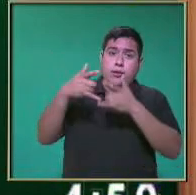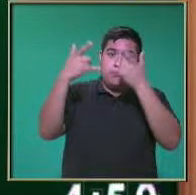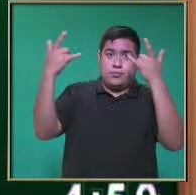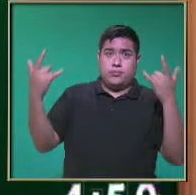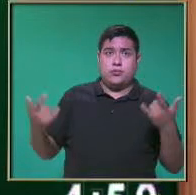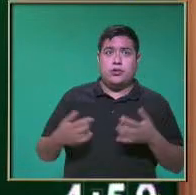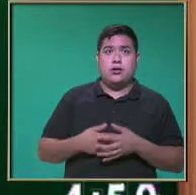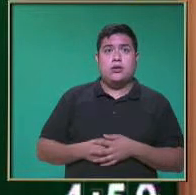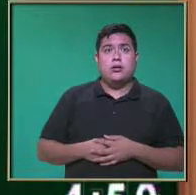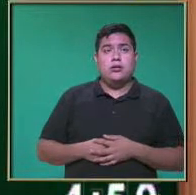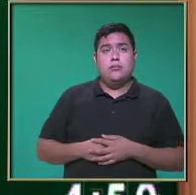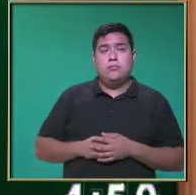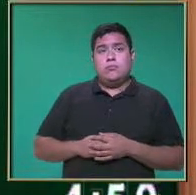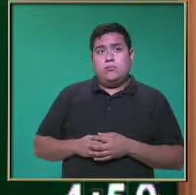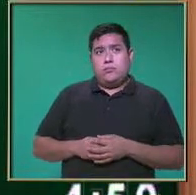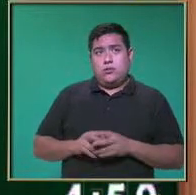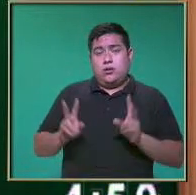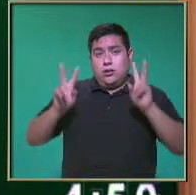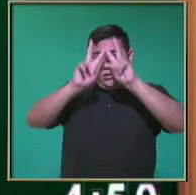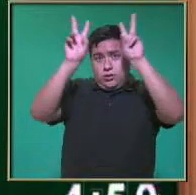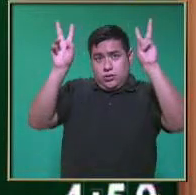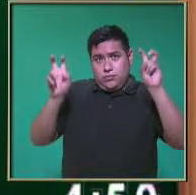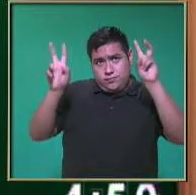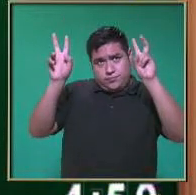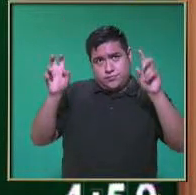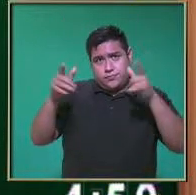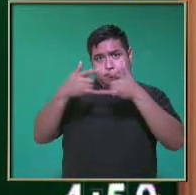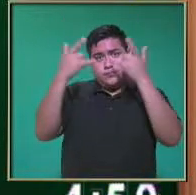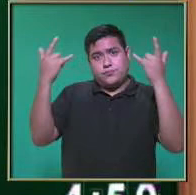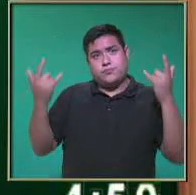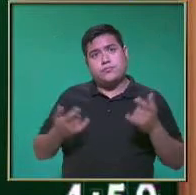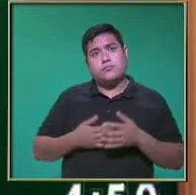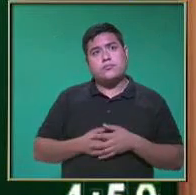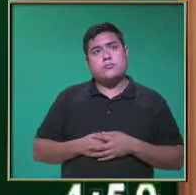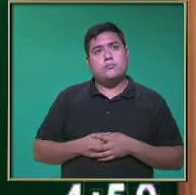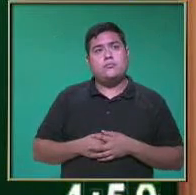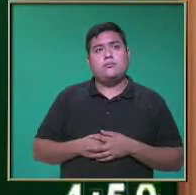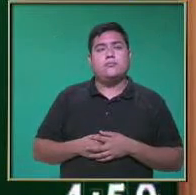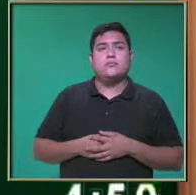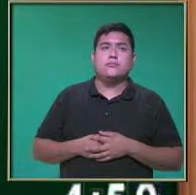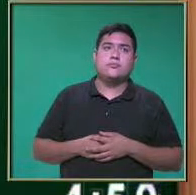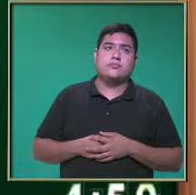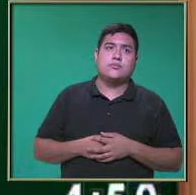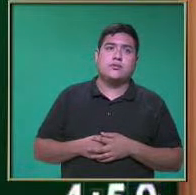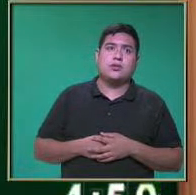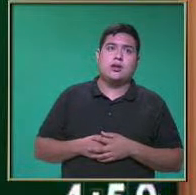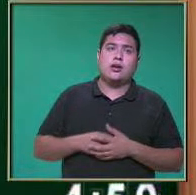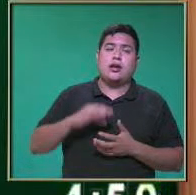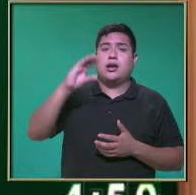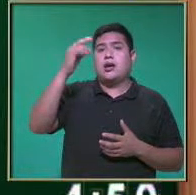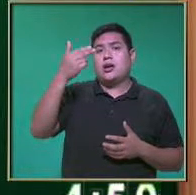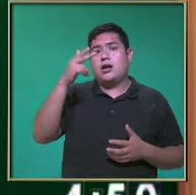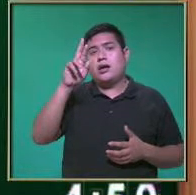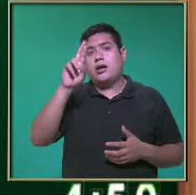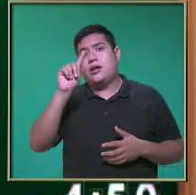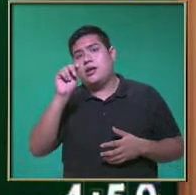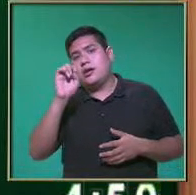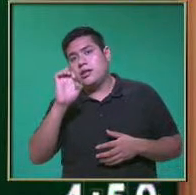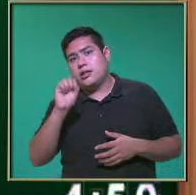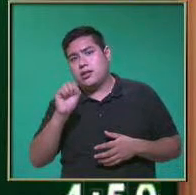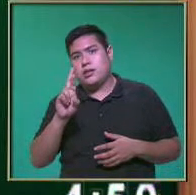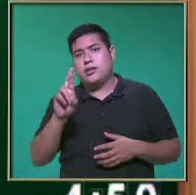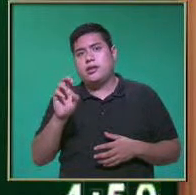de la historia. El tema es el título, es el nombre de la historia. Then we have the characters. Tenemos ahora los